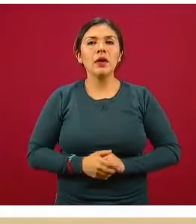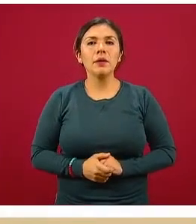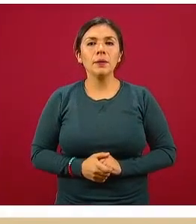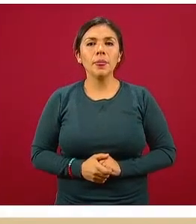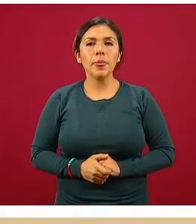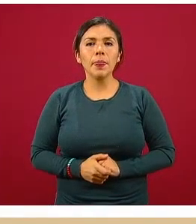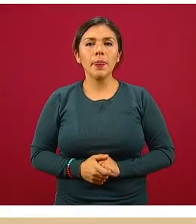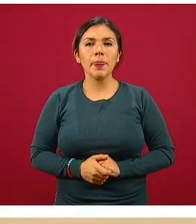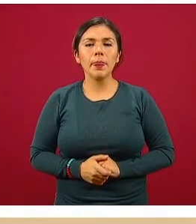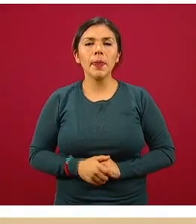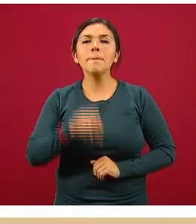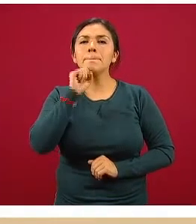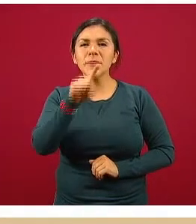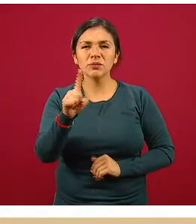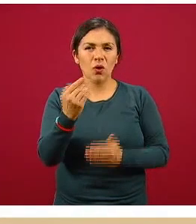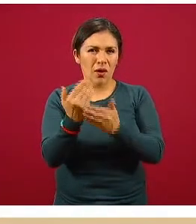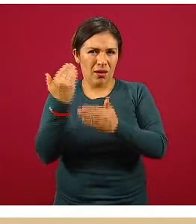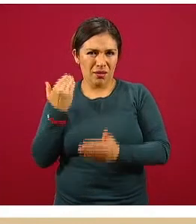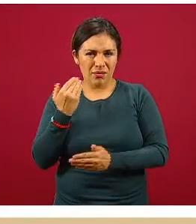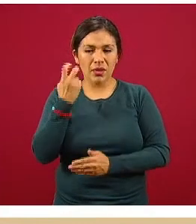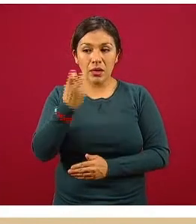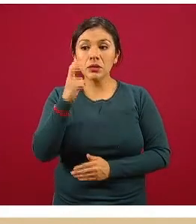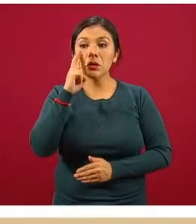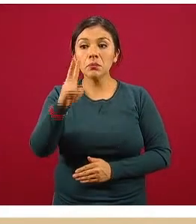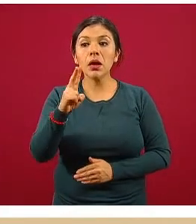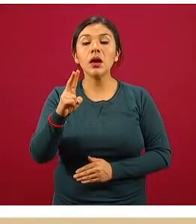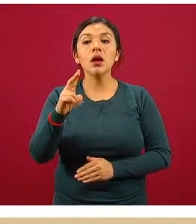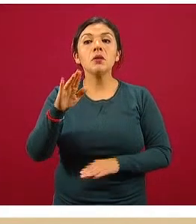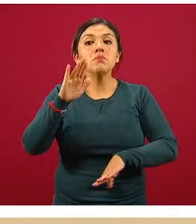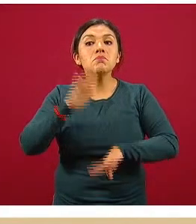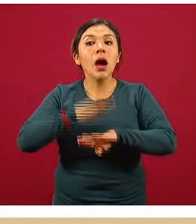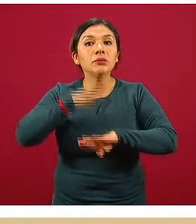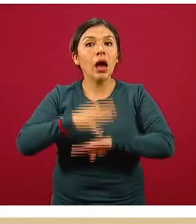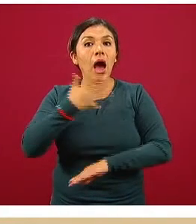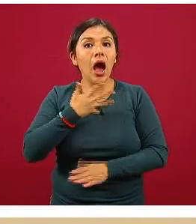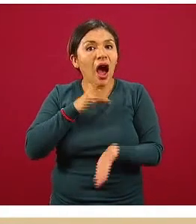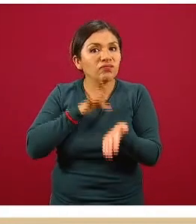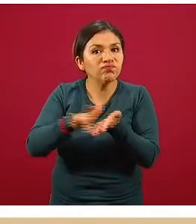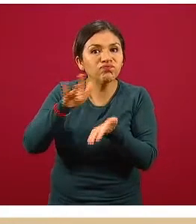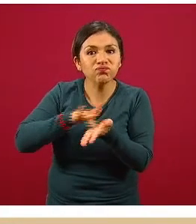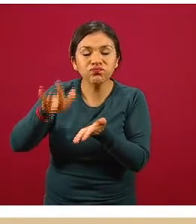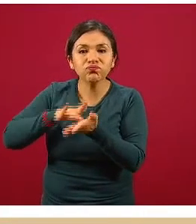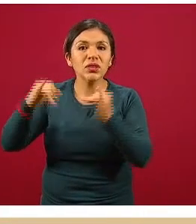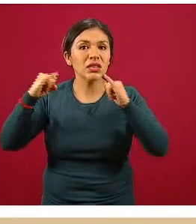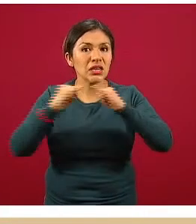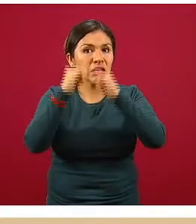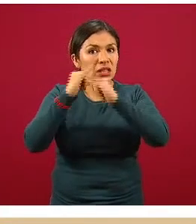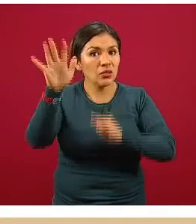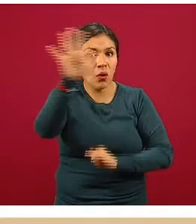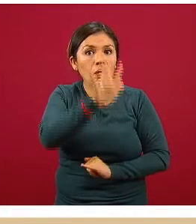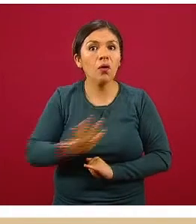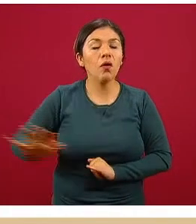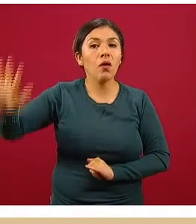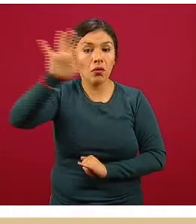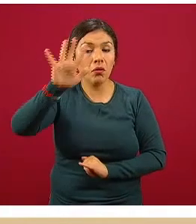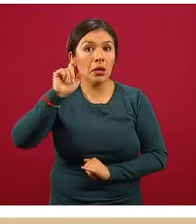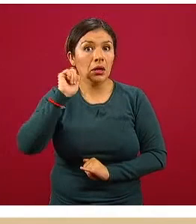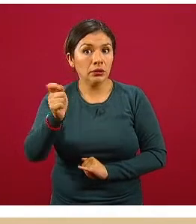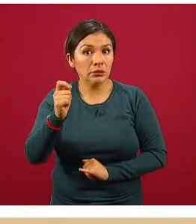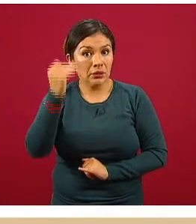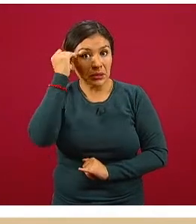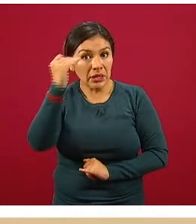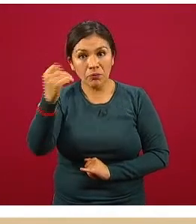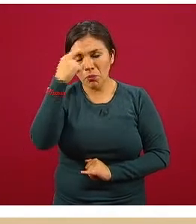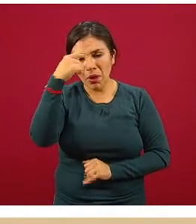pusimos la vez pasada, pero como ven ha crecido la colaboración y la respuesta interinstitucional. La verdad es que se trata de un tiempo